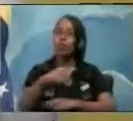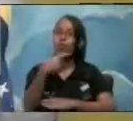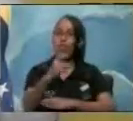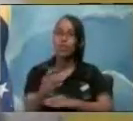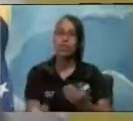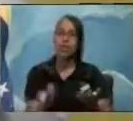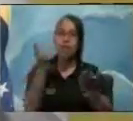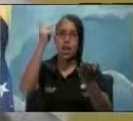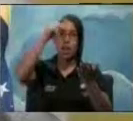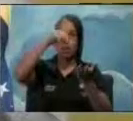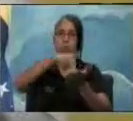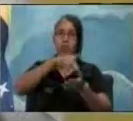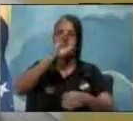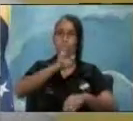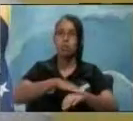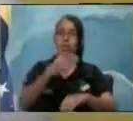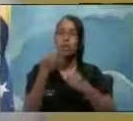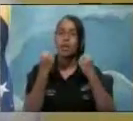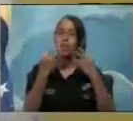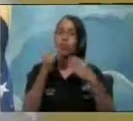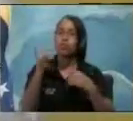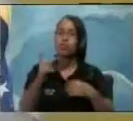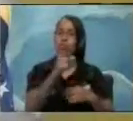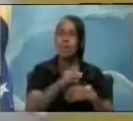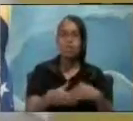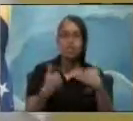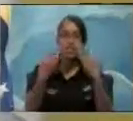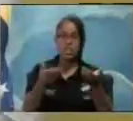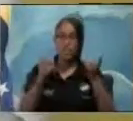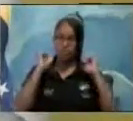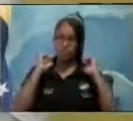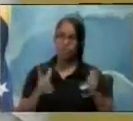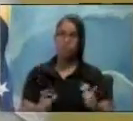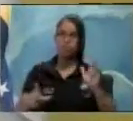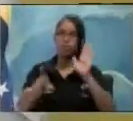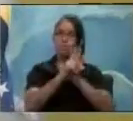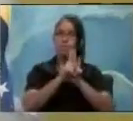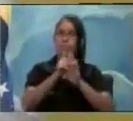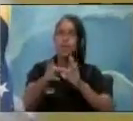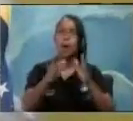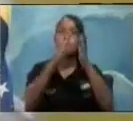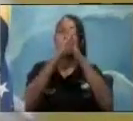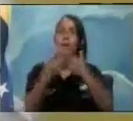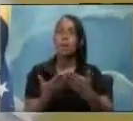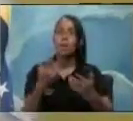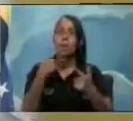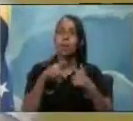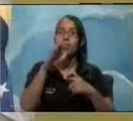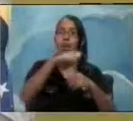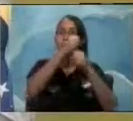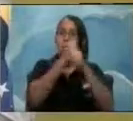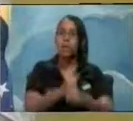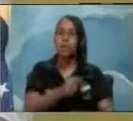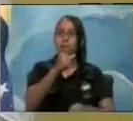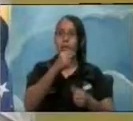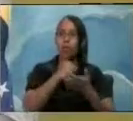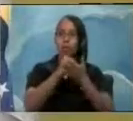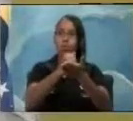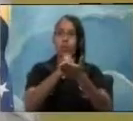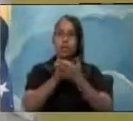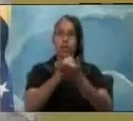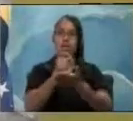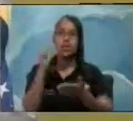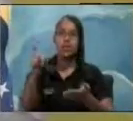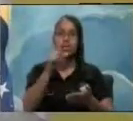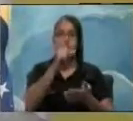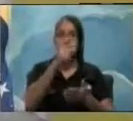levantó. Porque hay mucha gente que se les da la orden, se les da la palabra, pero ellos están esperando una ayudita, necesitan una